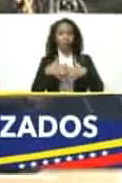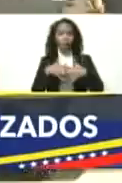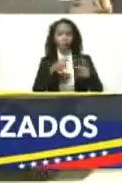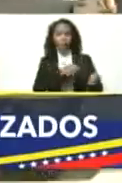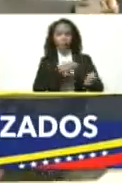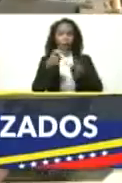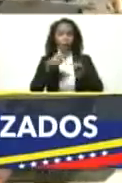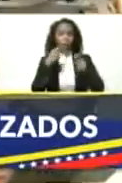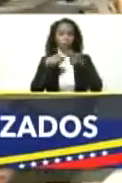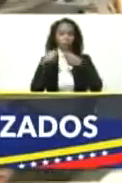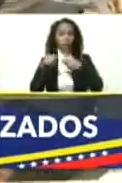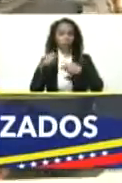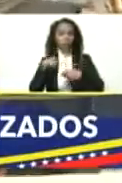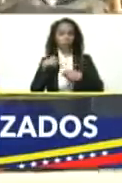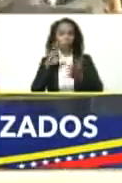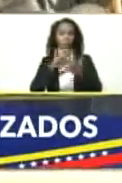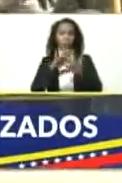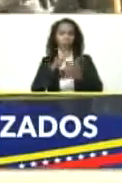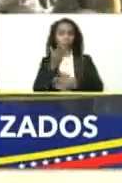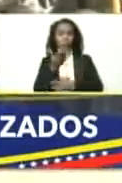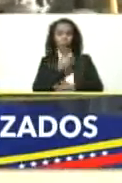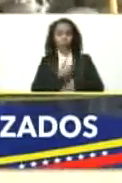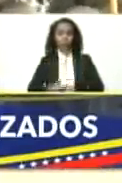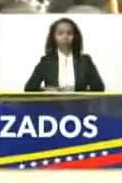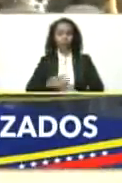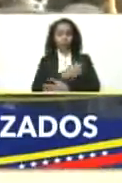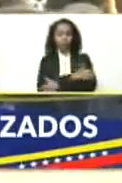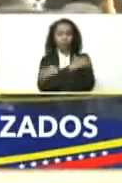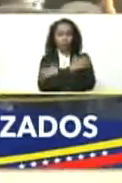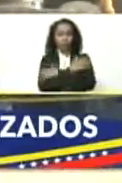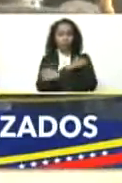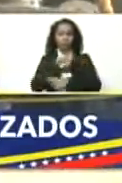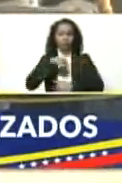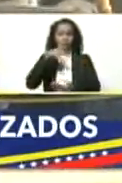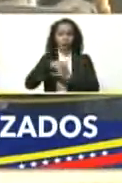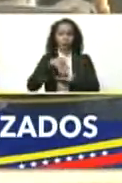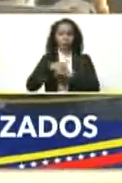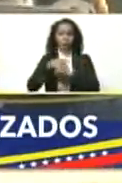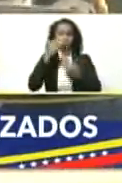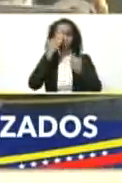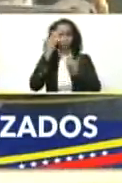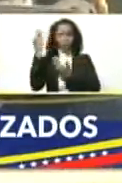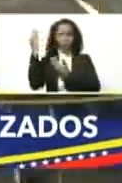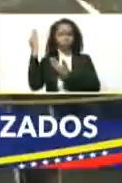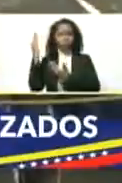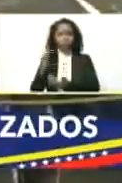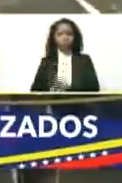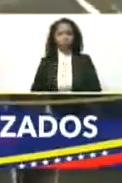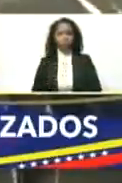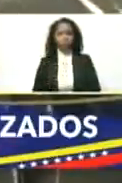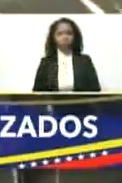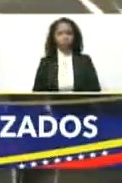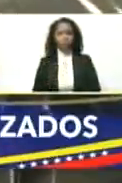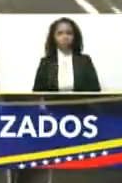exportación. Le voy a regresar el pase, presidente. Un fuerte abrazo desde Carabobo. Adelante, presidente.